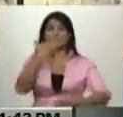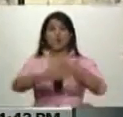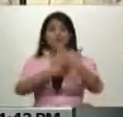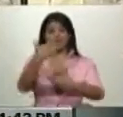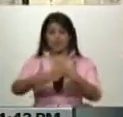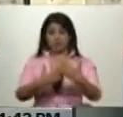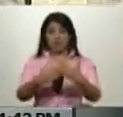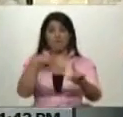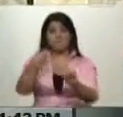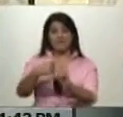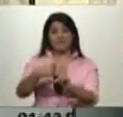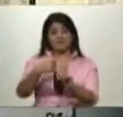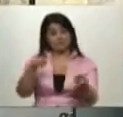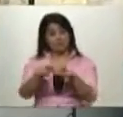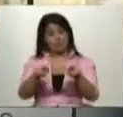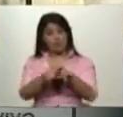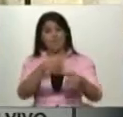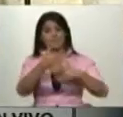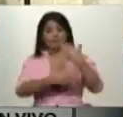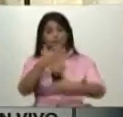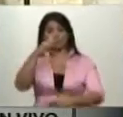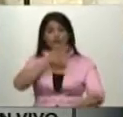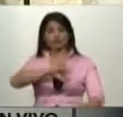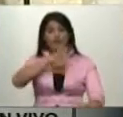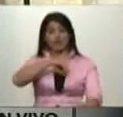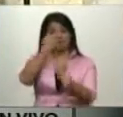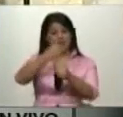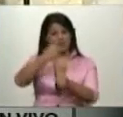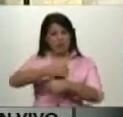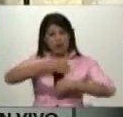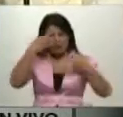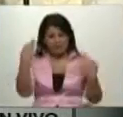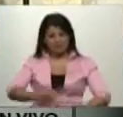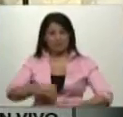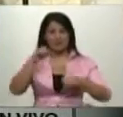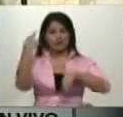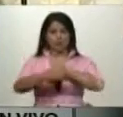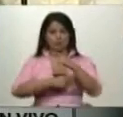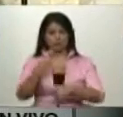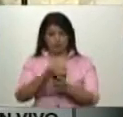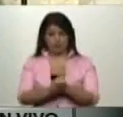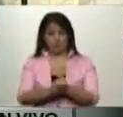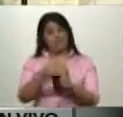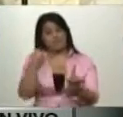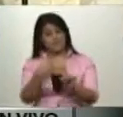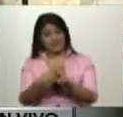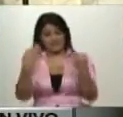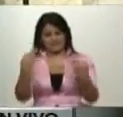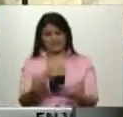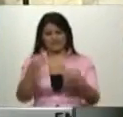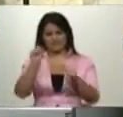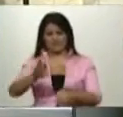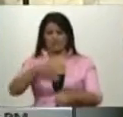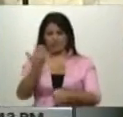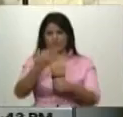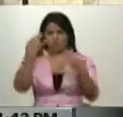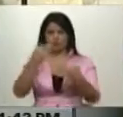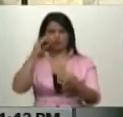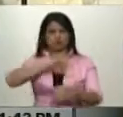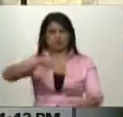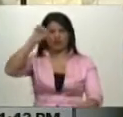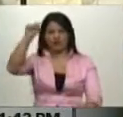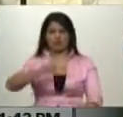solo parte de este proceso, sino que el proceso social de trabajo es garantía de revolución y es garantía de que lleguemos a lograr el